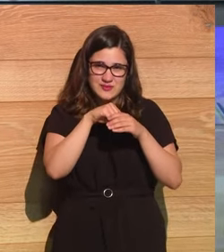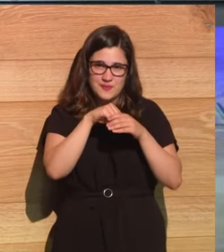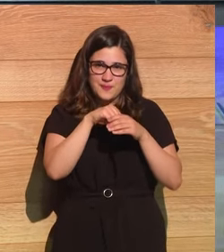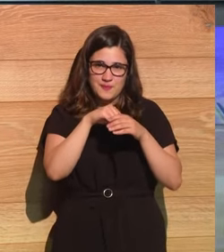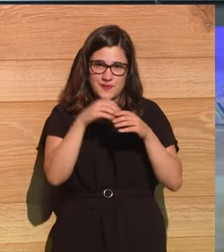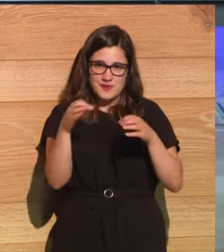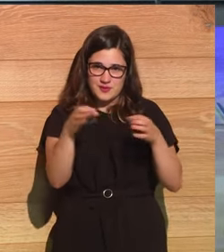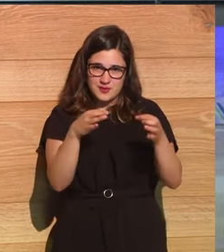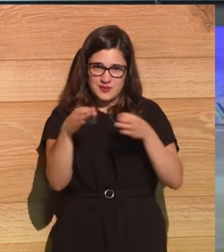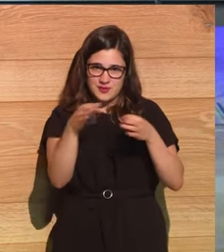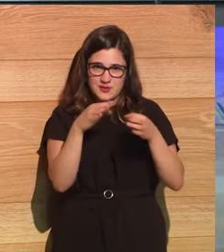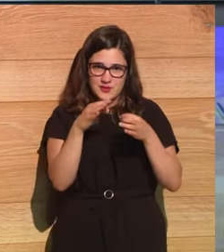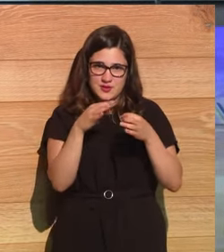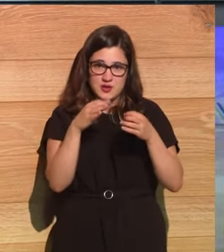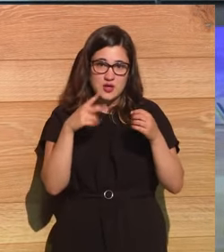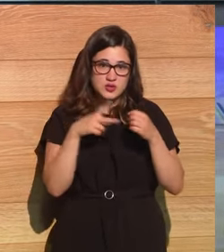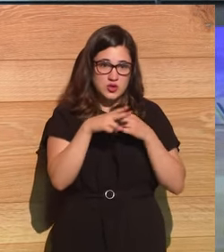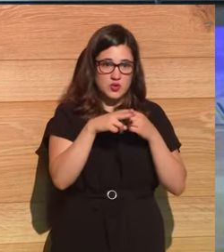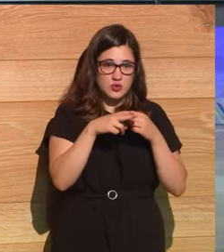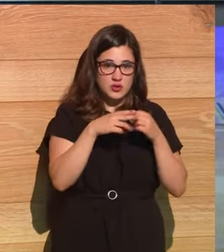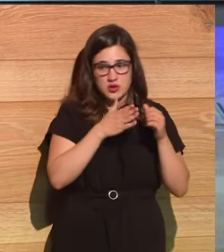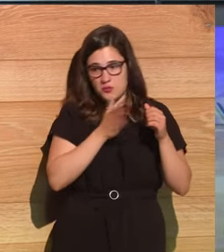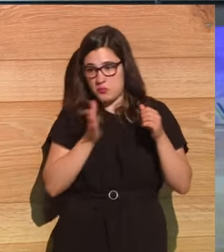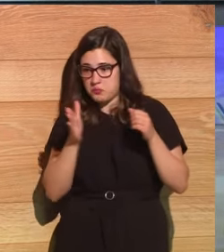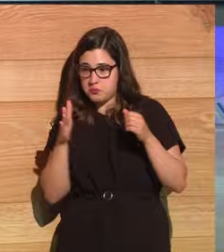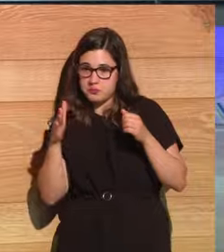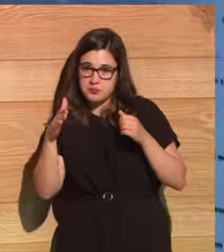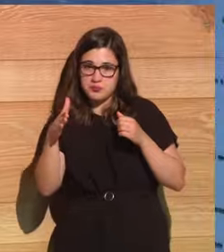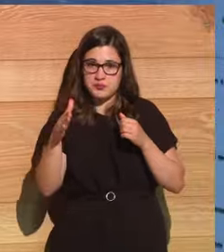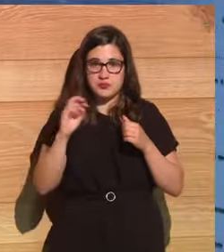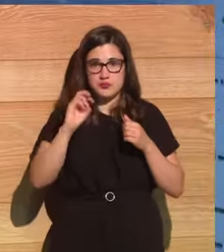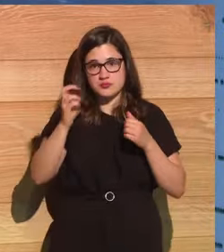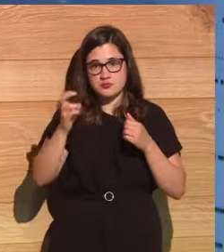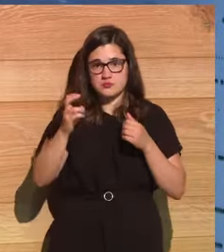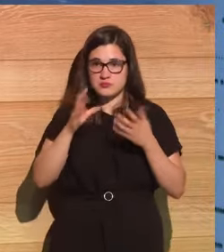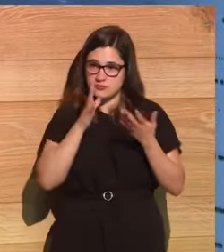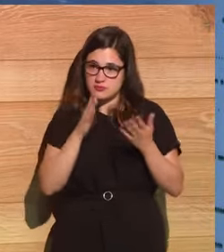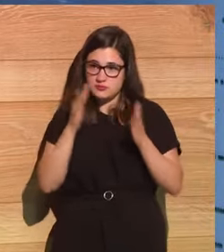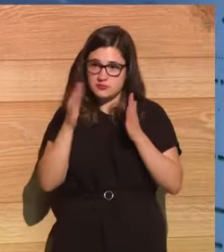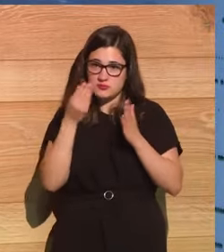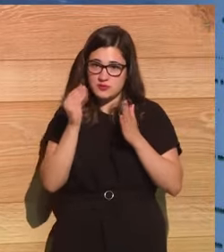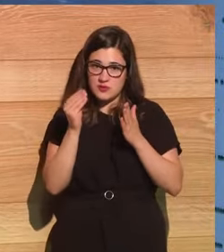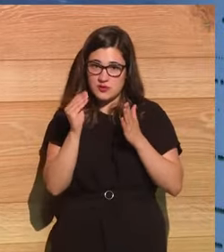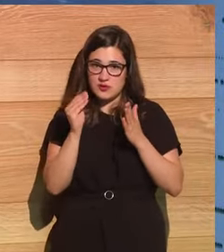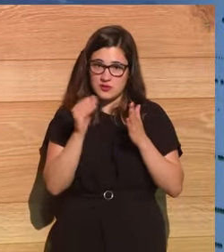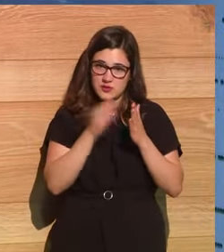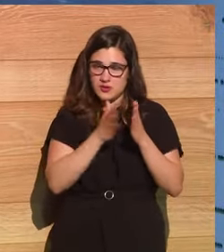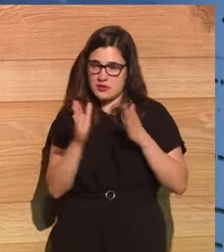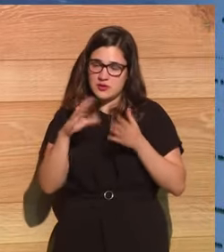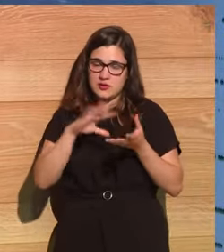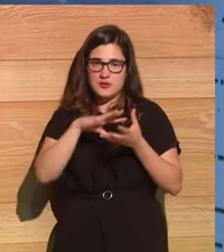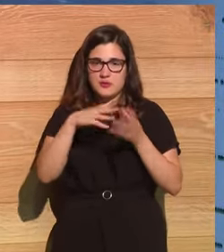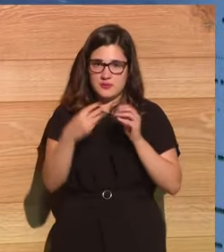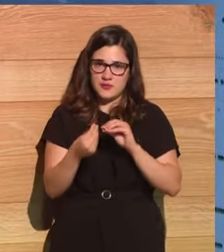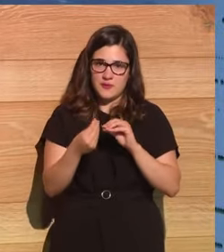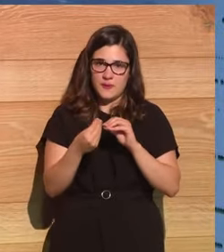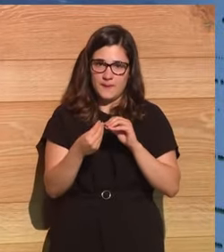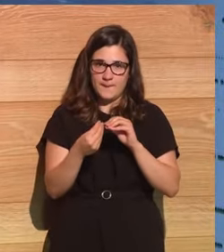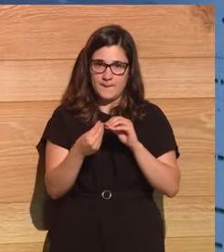esas conexiones y hacemos el cableado por otras que pueden ser más acordes con el mundo que está viviendo ahora el adolescente. Entonces, la adolescencia es un poco